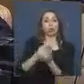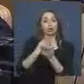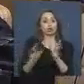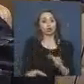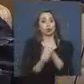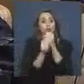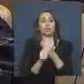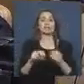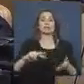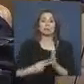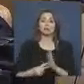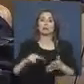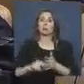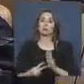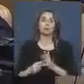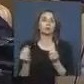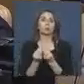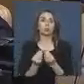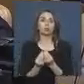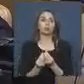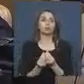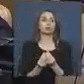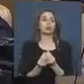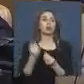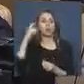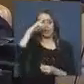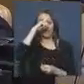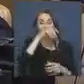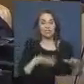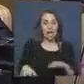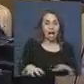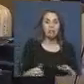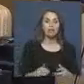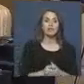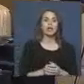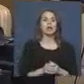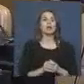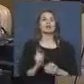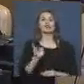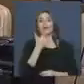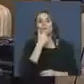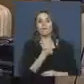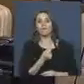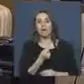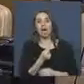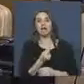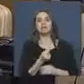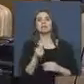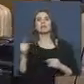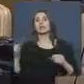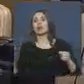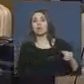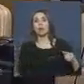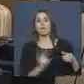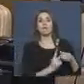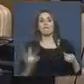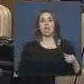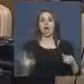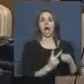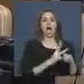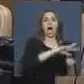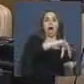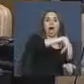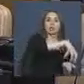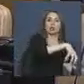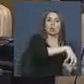adversas. Con actividades complejas. No acceso fácil ni adecuado a los centros urbanos. Una serie de otras situaciones.